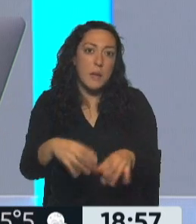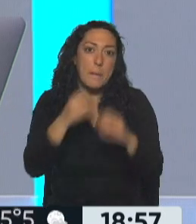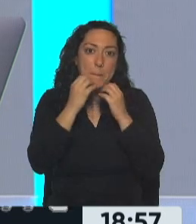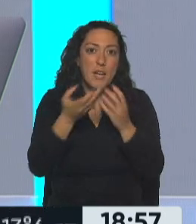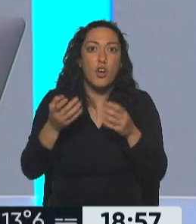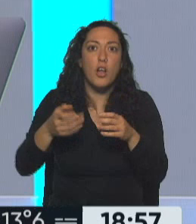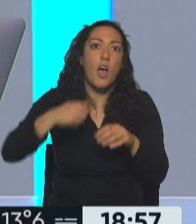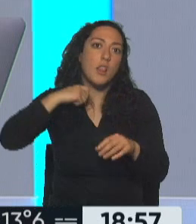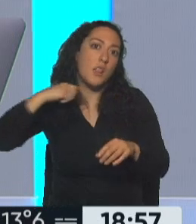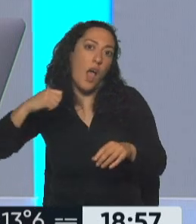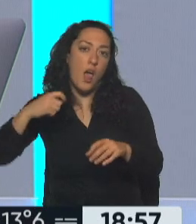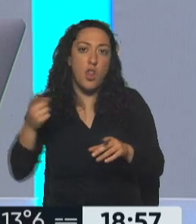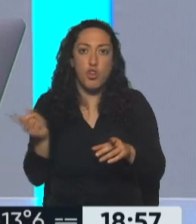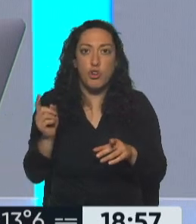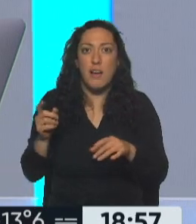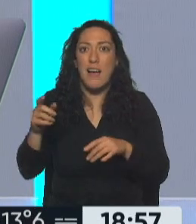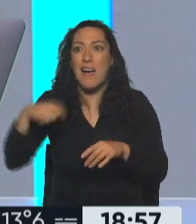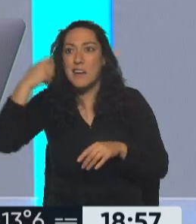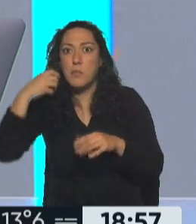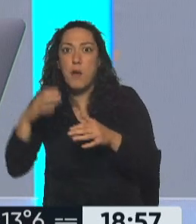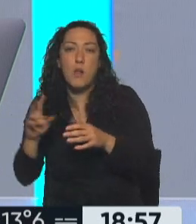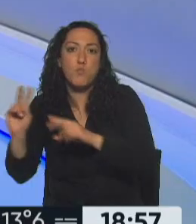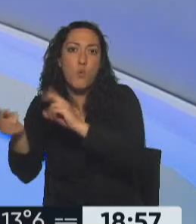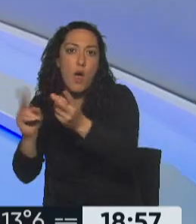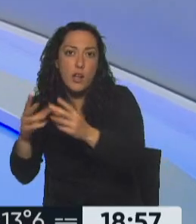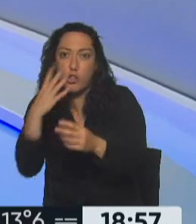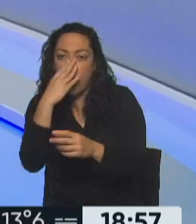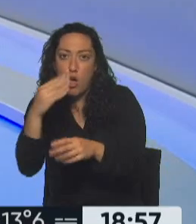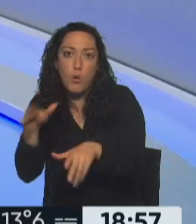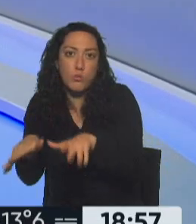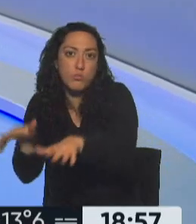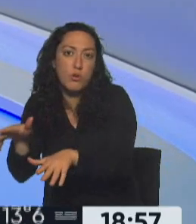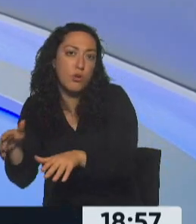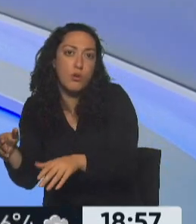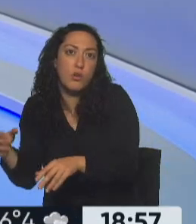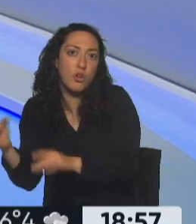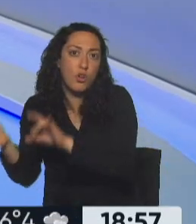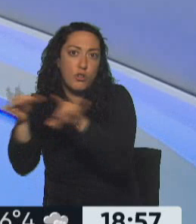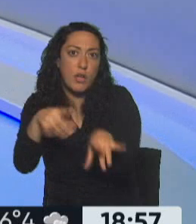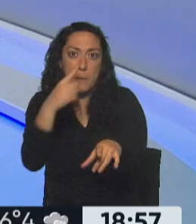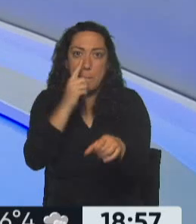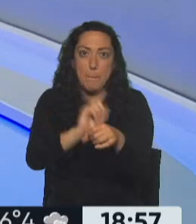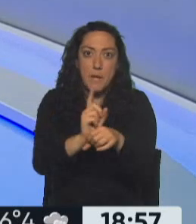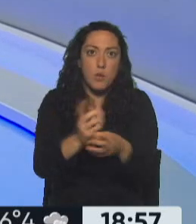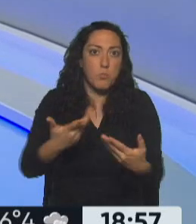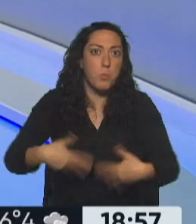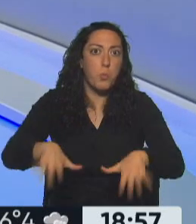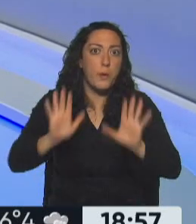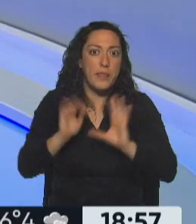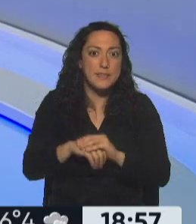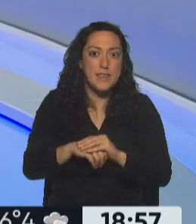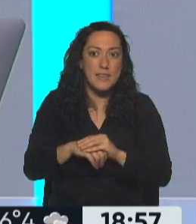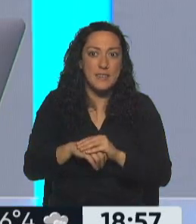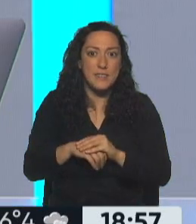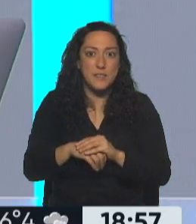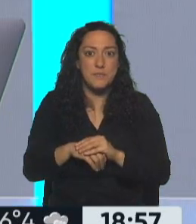se vaya a donde están estos animales que han fallecido, que se pueden contagiar. Y pueden transmitirla